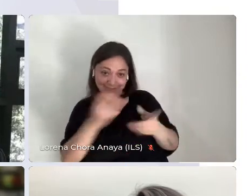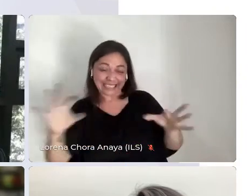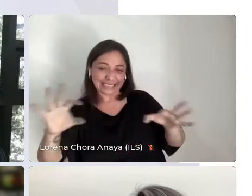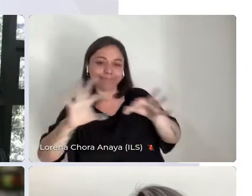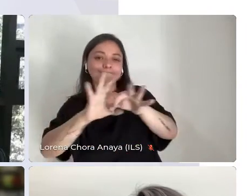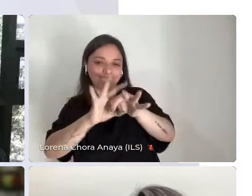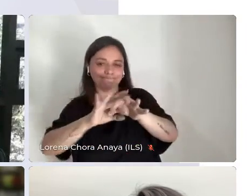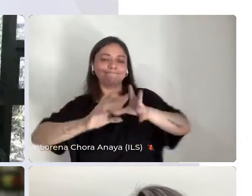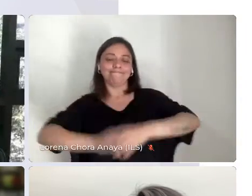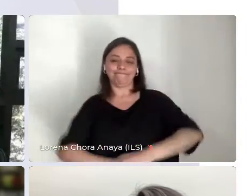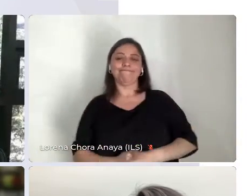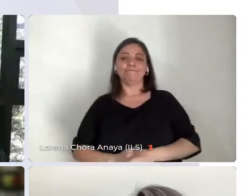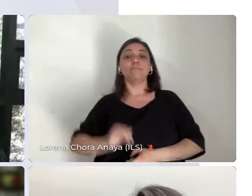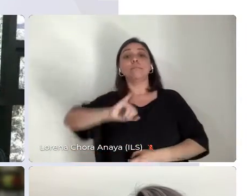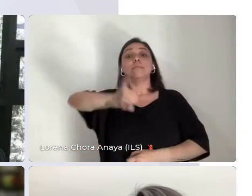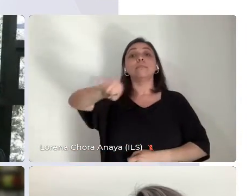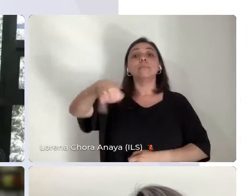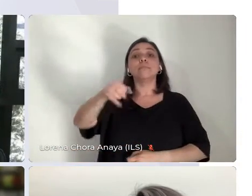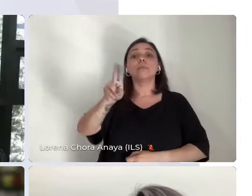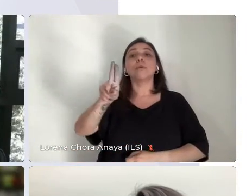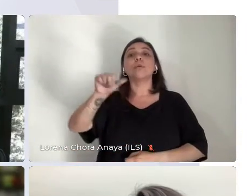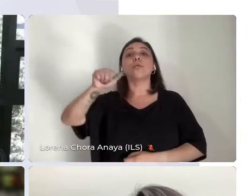Pasamos ahora con Juan. ¿Qué nos cuentas?